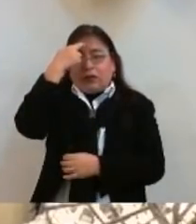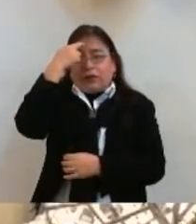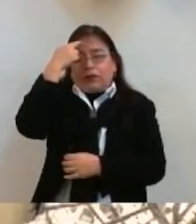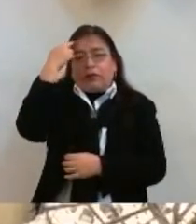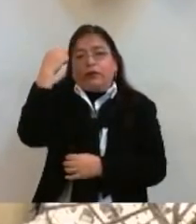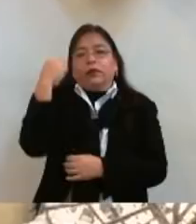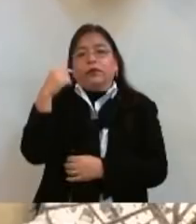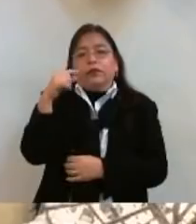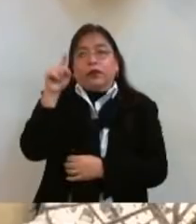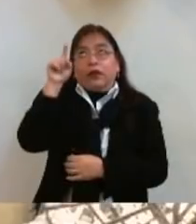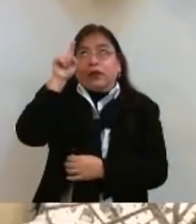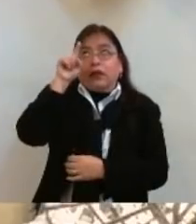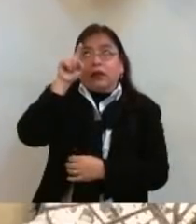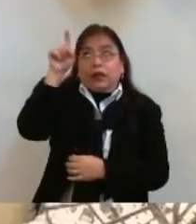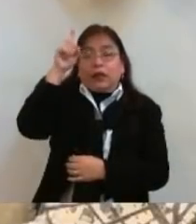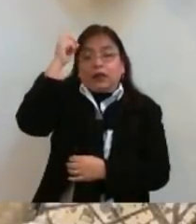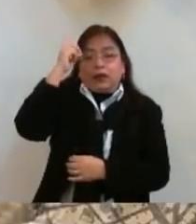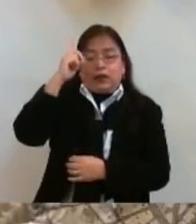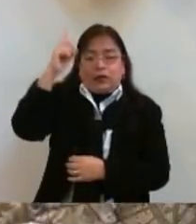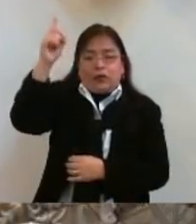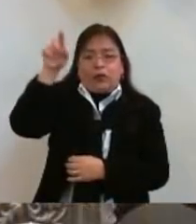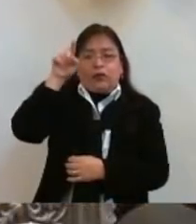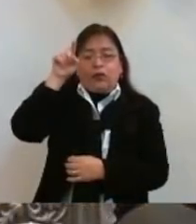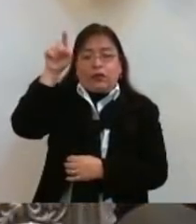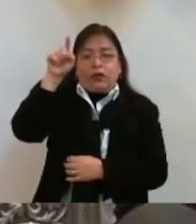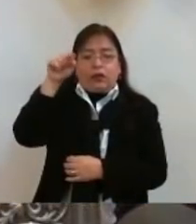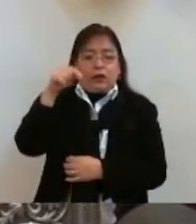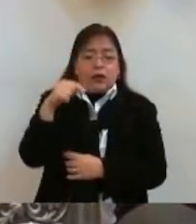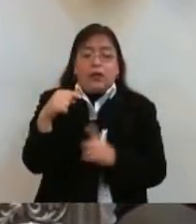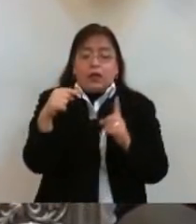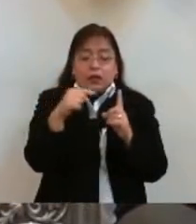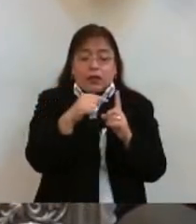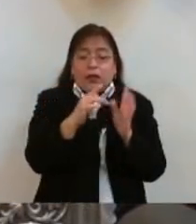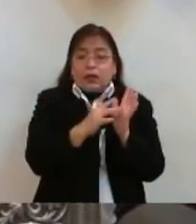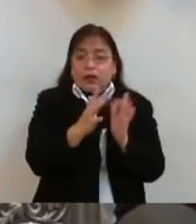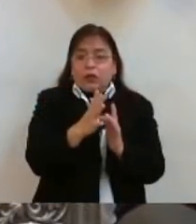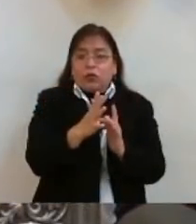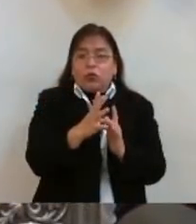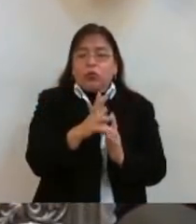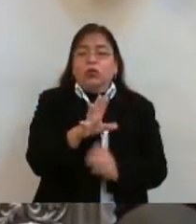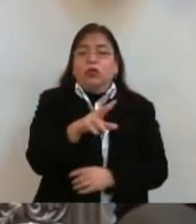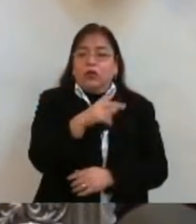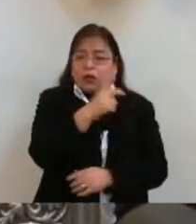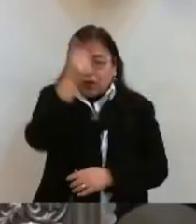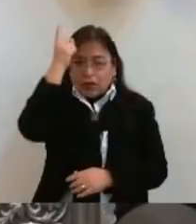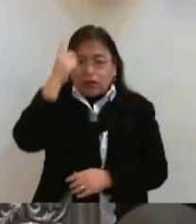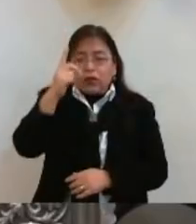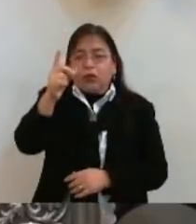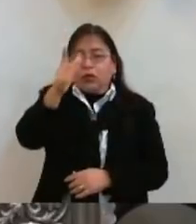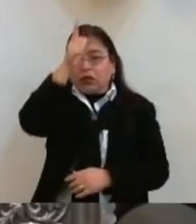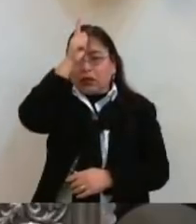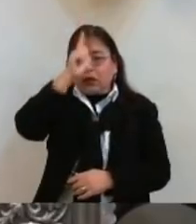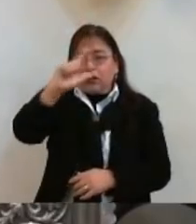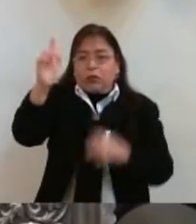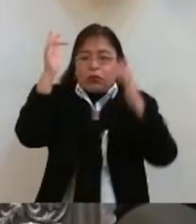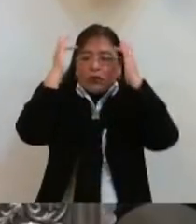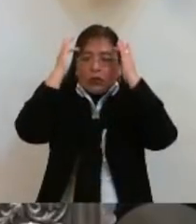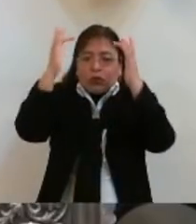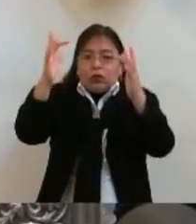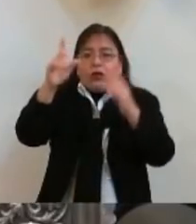el Padre es Dios, que el Hijo es Dios, que el Espíritu Santo es